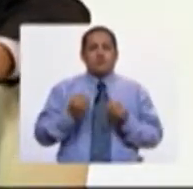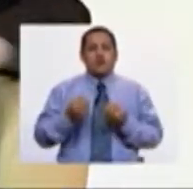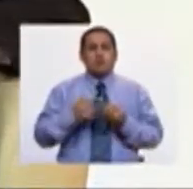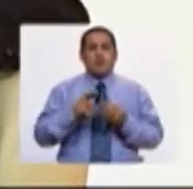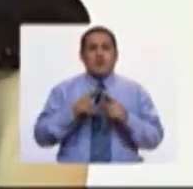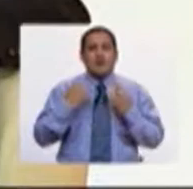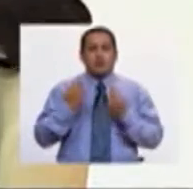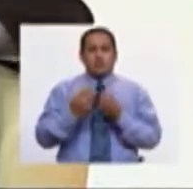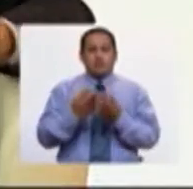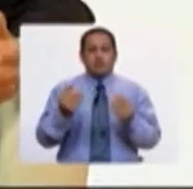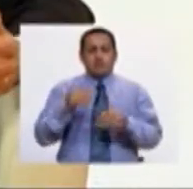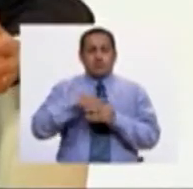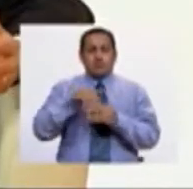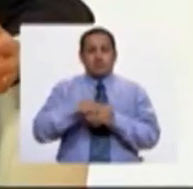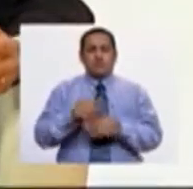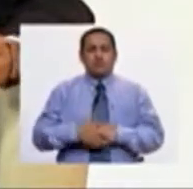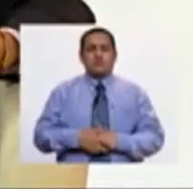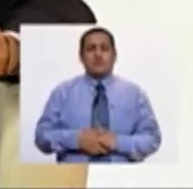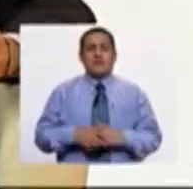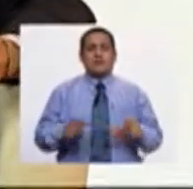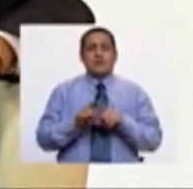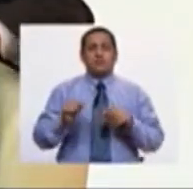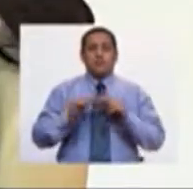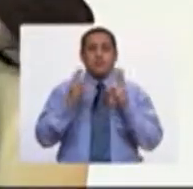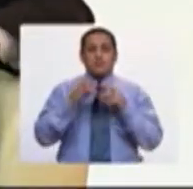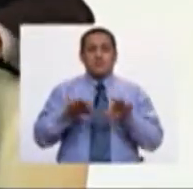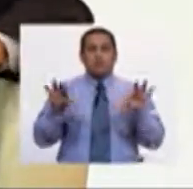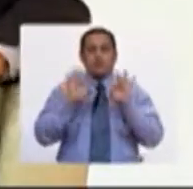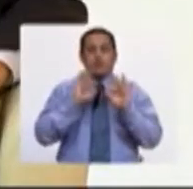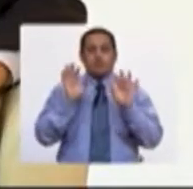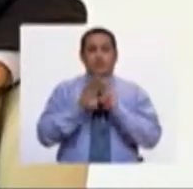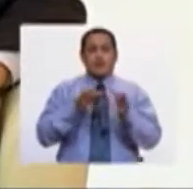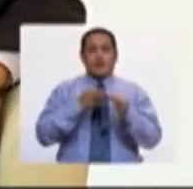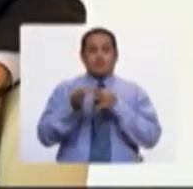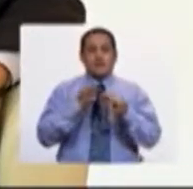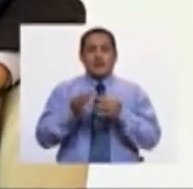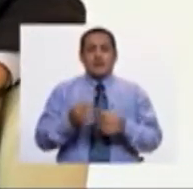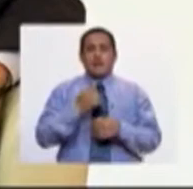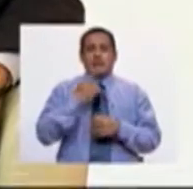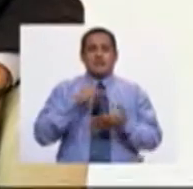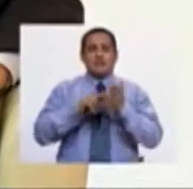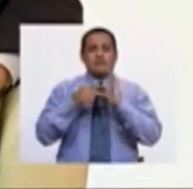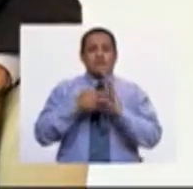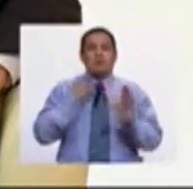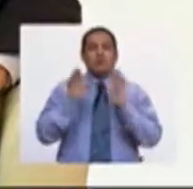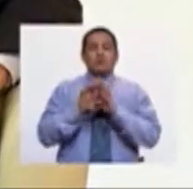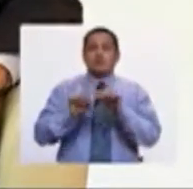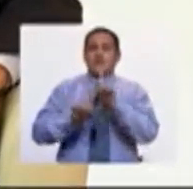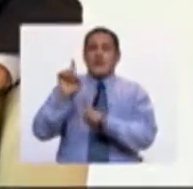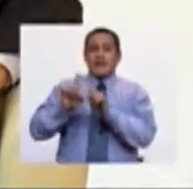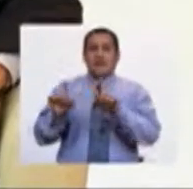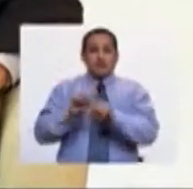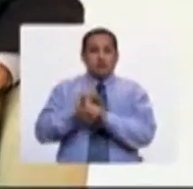porque no ha reunido los votos del caso. En el fondo, el tema central sobre el cual se pronuncia, es decir, si